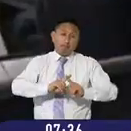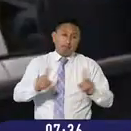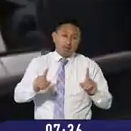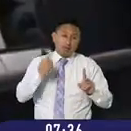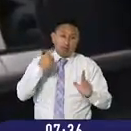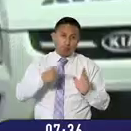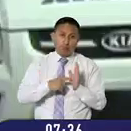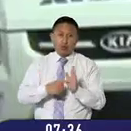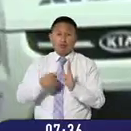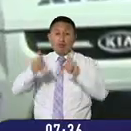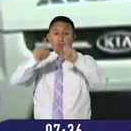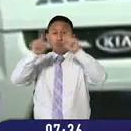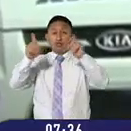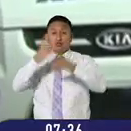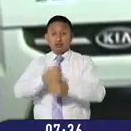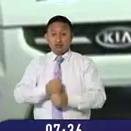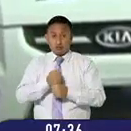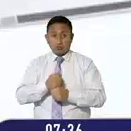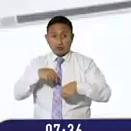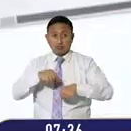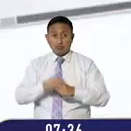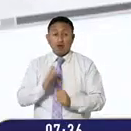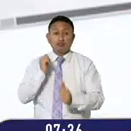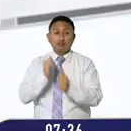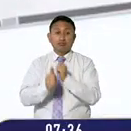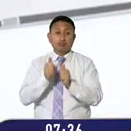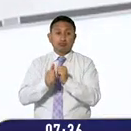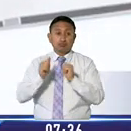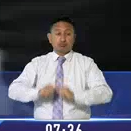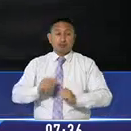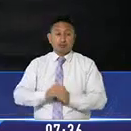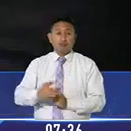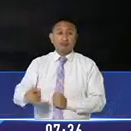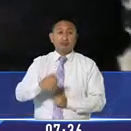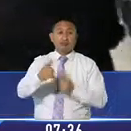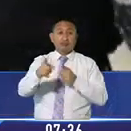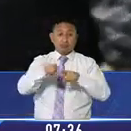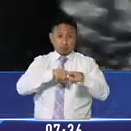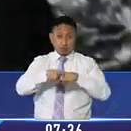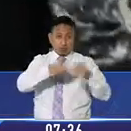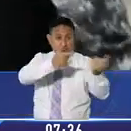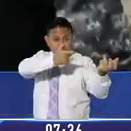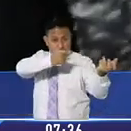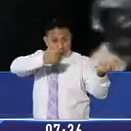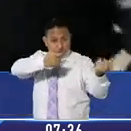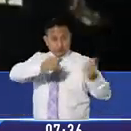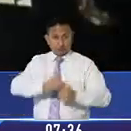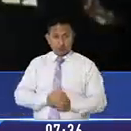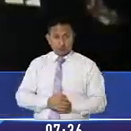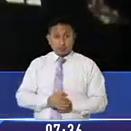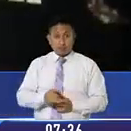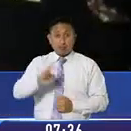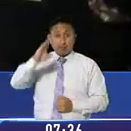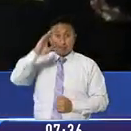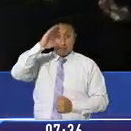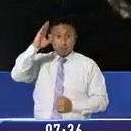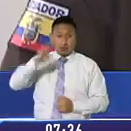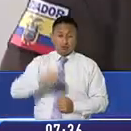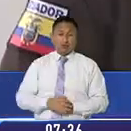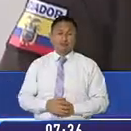empresas de seguridad móvil o deportistas con armas largas de competencia. En cuanto a la policía, Sí, no